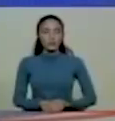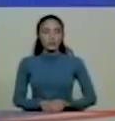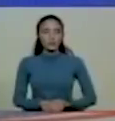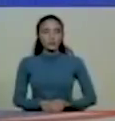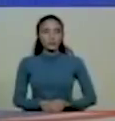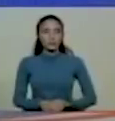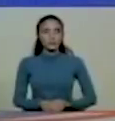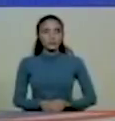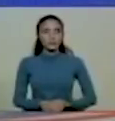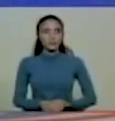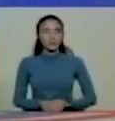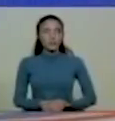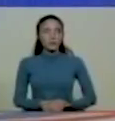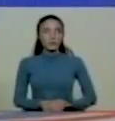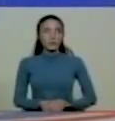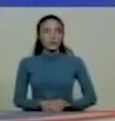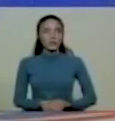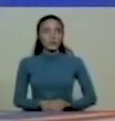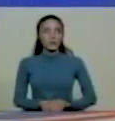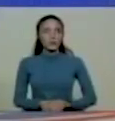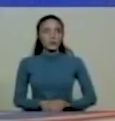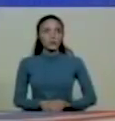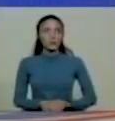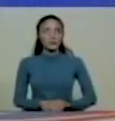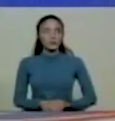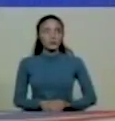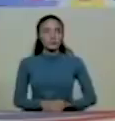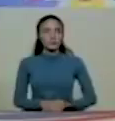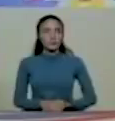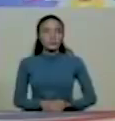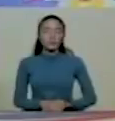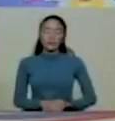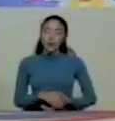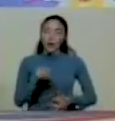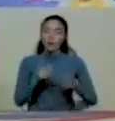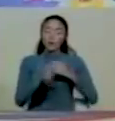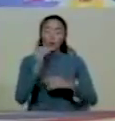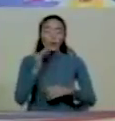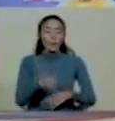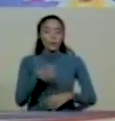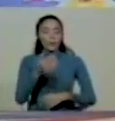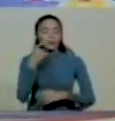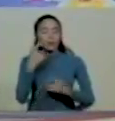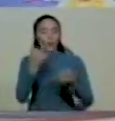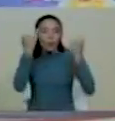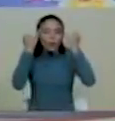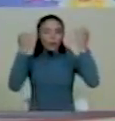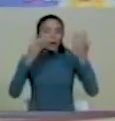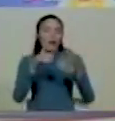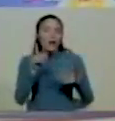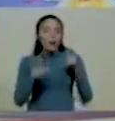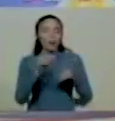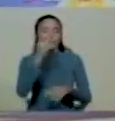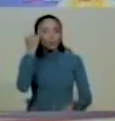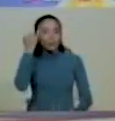O miento. Pero una cosa es el concepto profundo, cristiano,